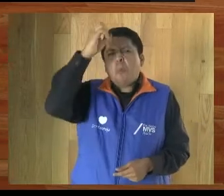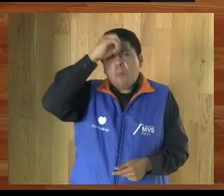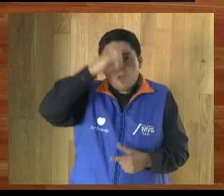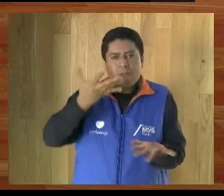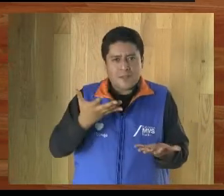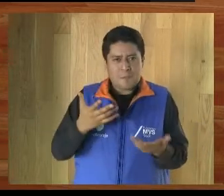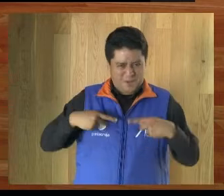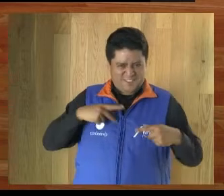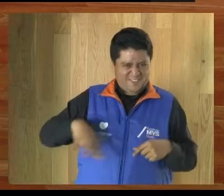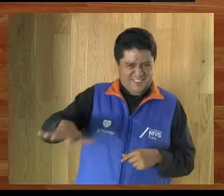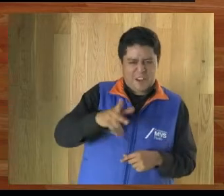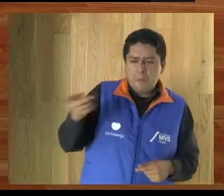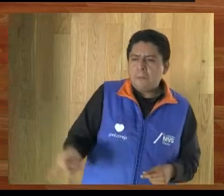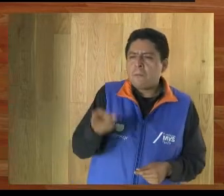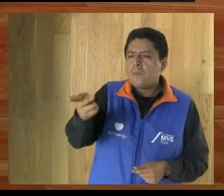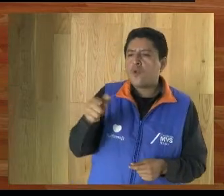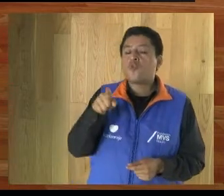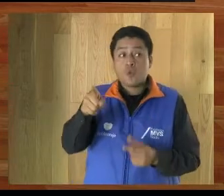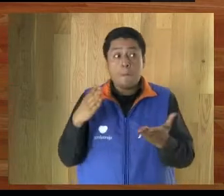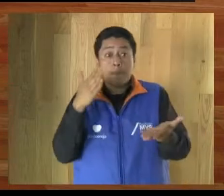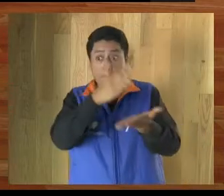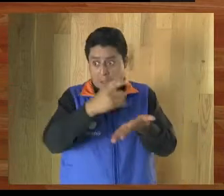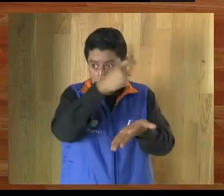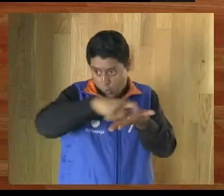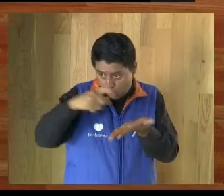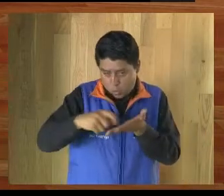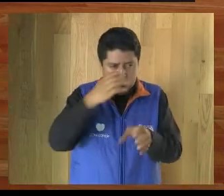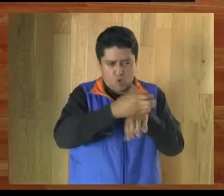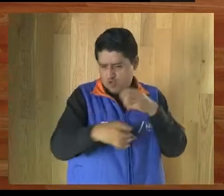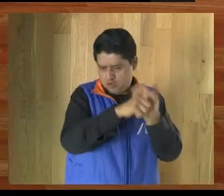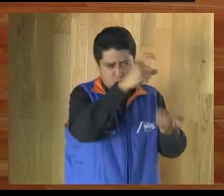cuál premian a la hora de consumir y de comprar